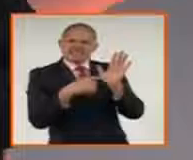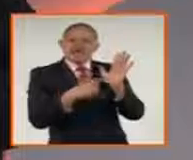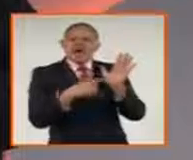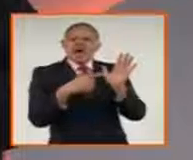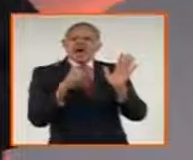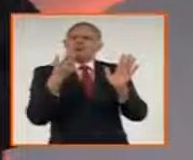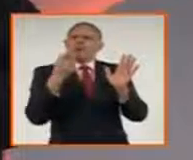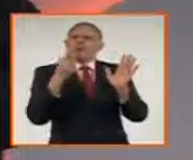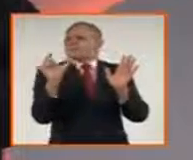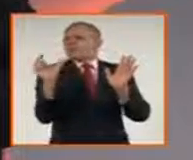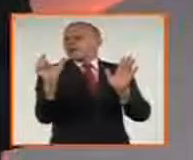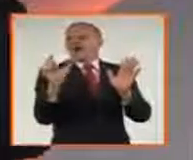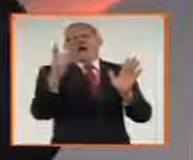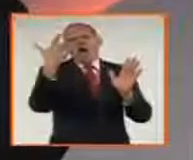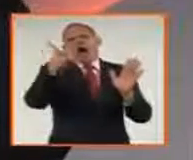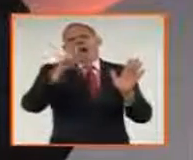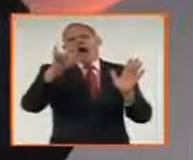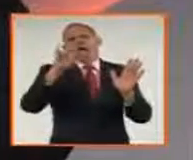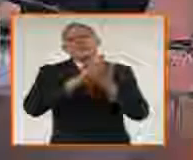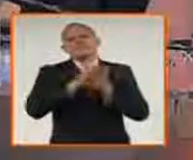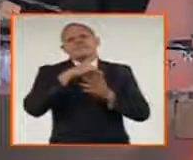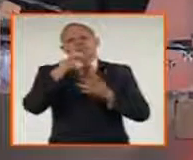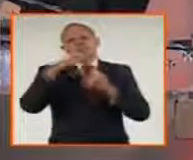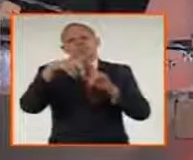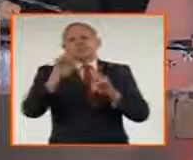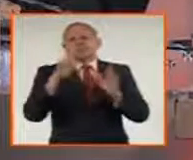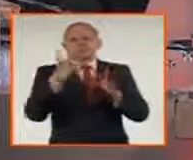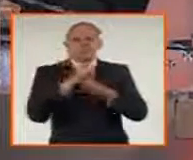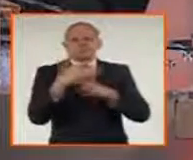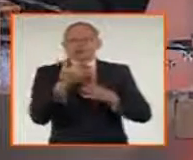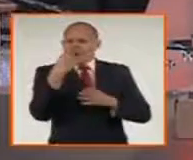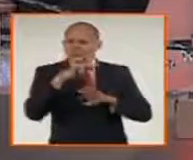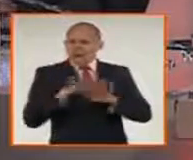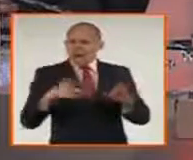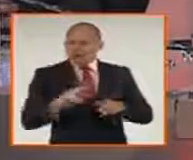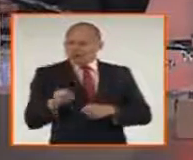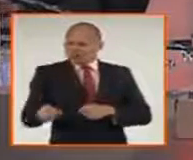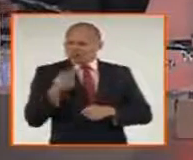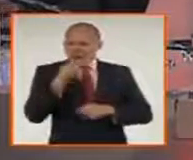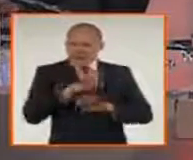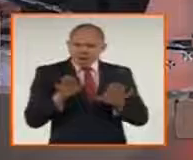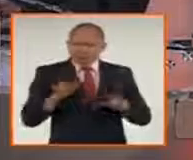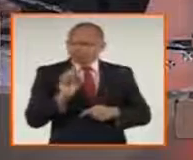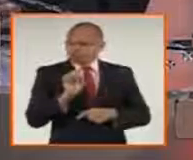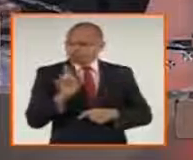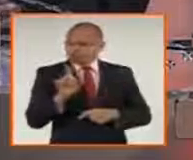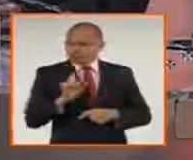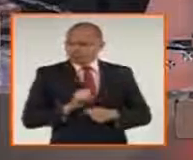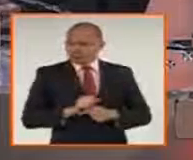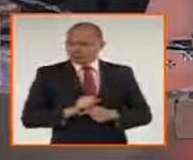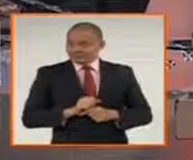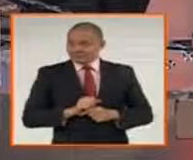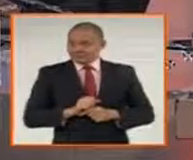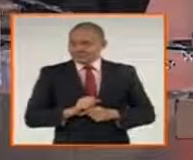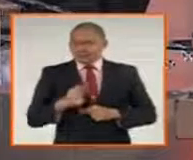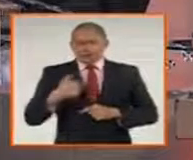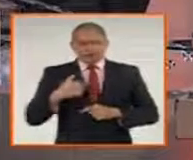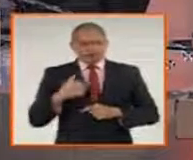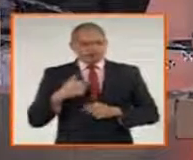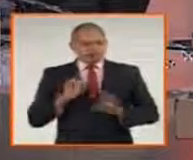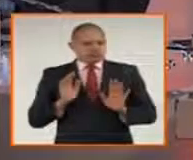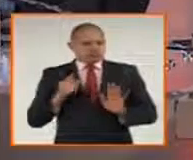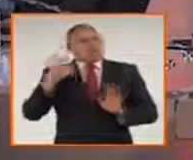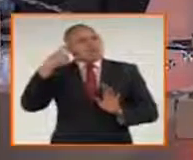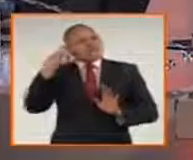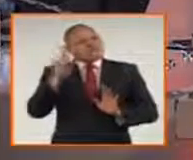alimentos. A mí me sorprendió sobre todo porque yo conversando decía, bueno, pero no es mejor decir sustento, me dicen, no,